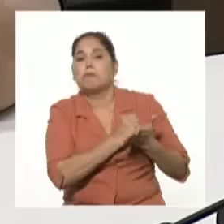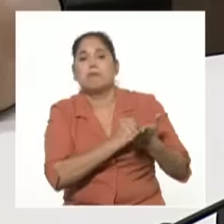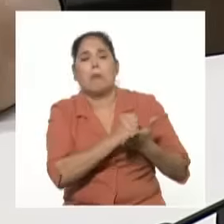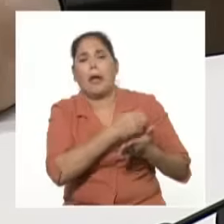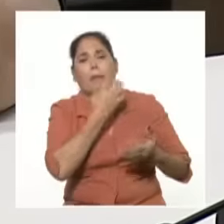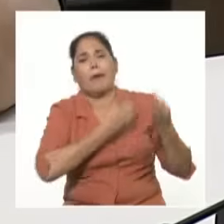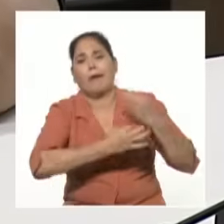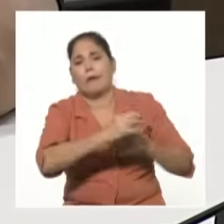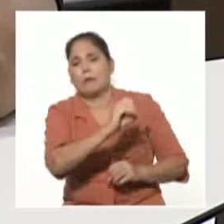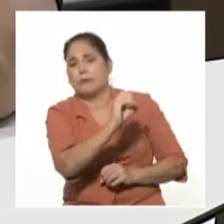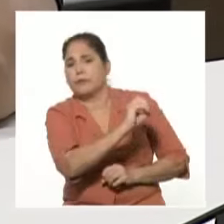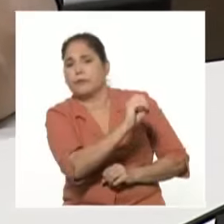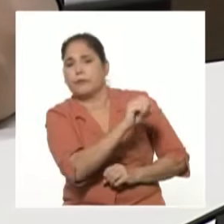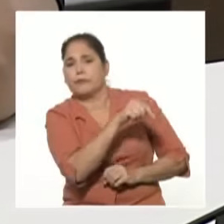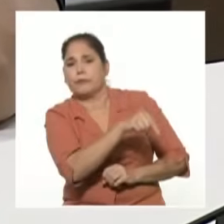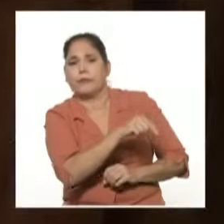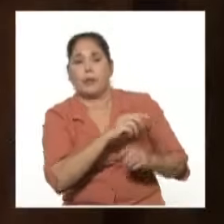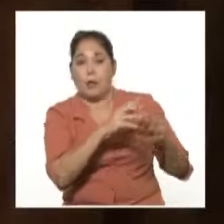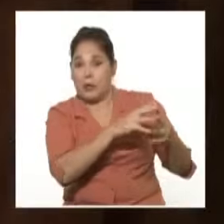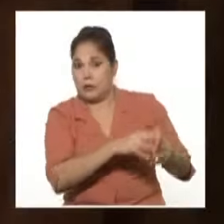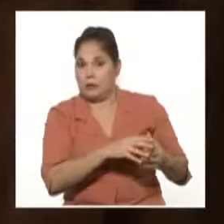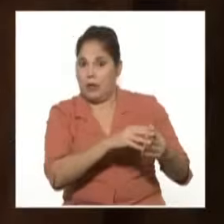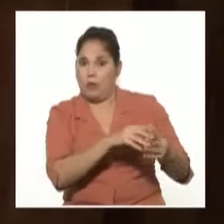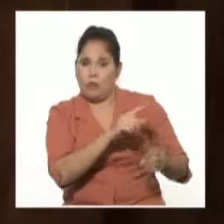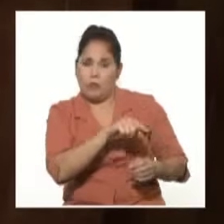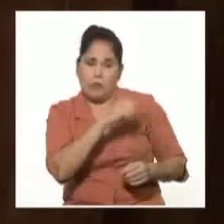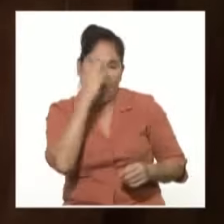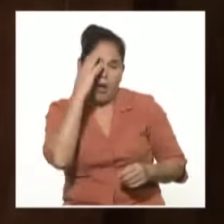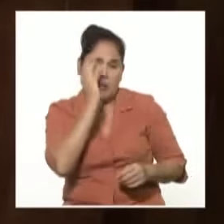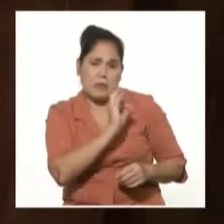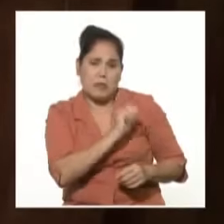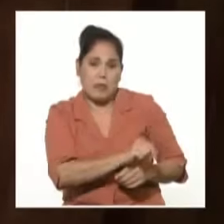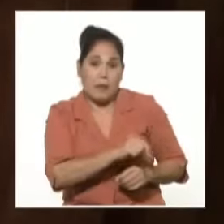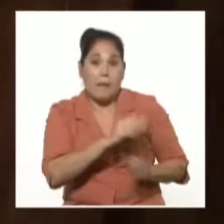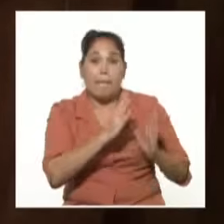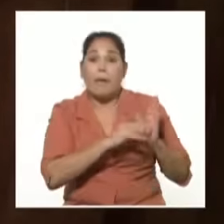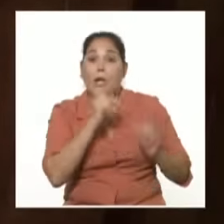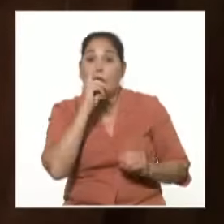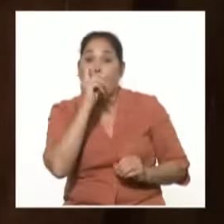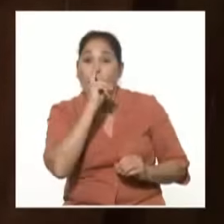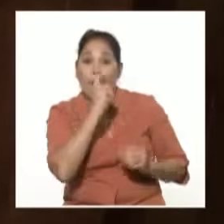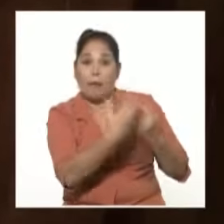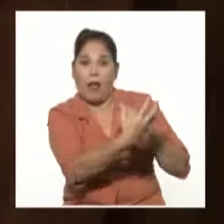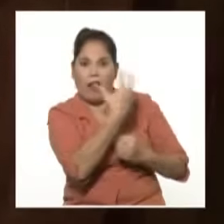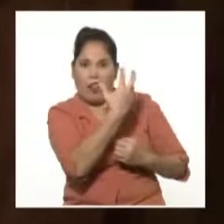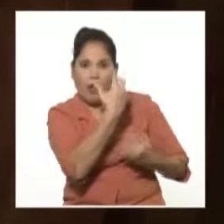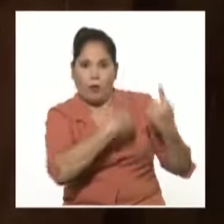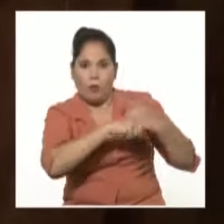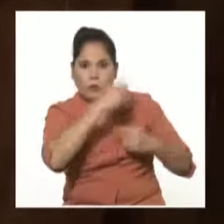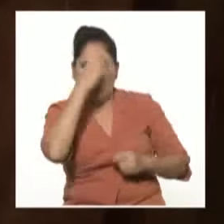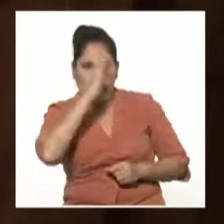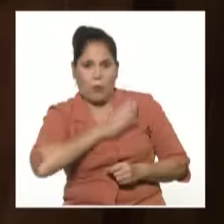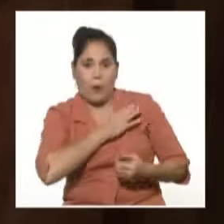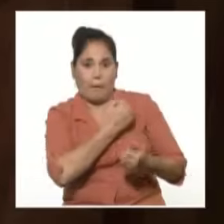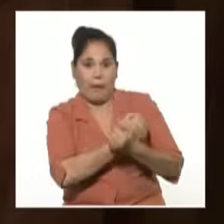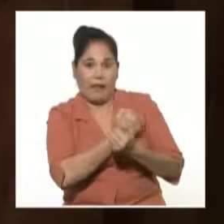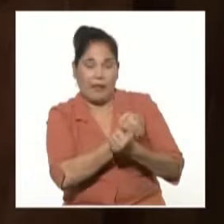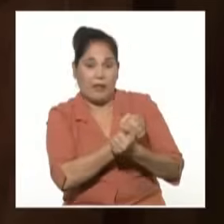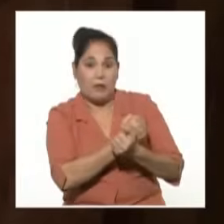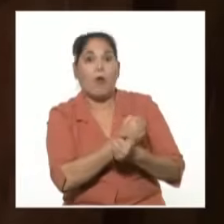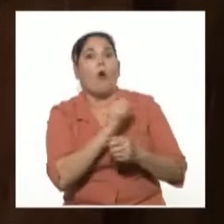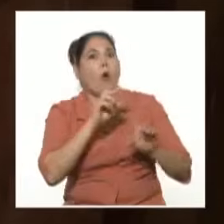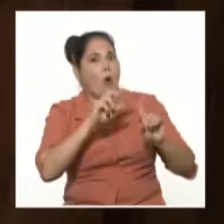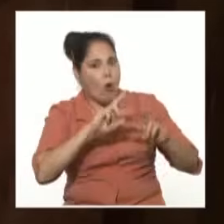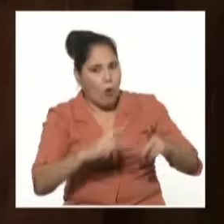explicarlo. Por si quedaban dudas, este noviembre cargado de amenazas y peligros, el imperio ha irrespetado otra vez a